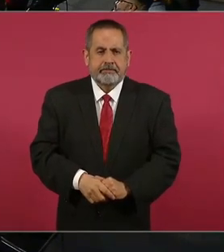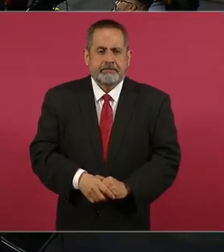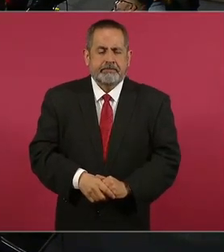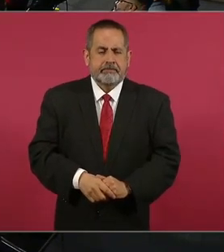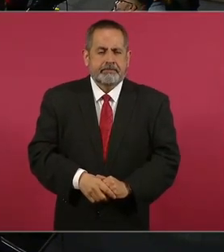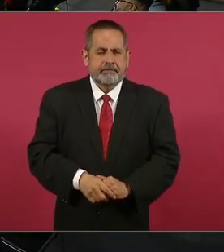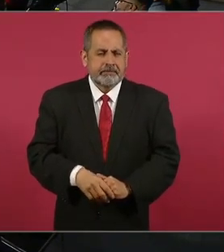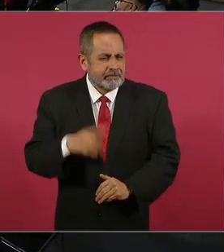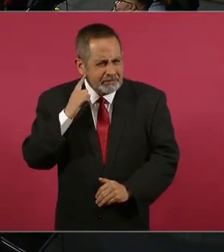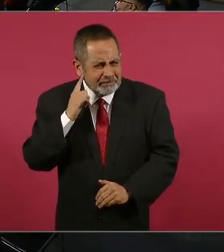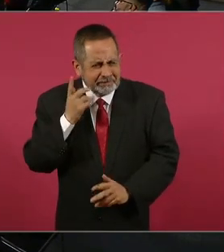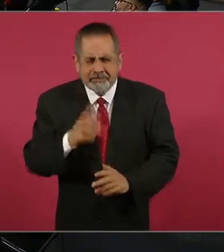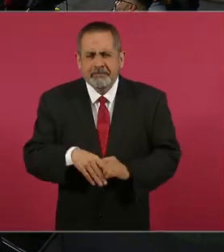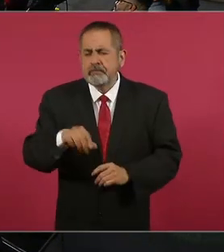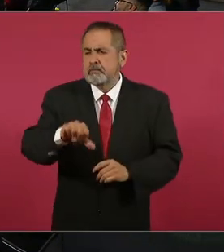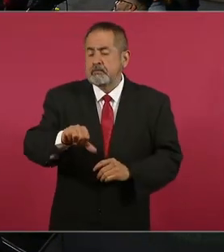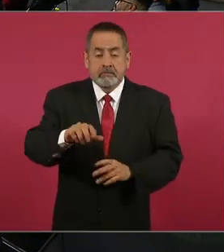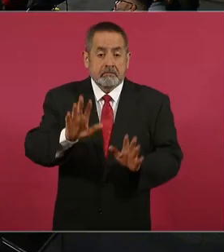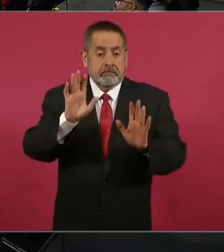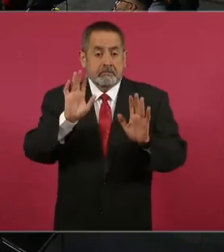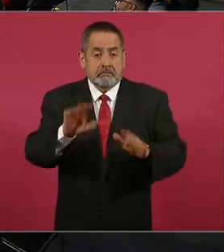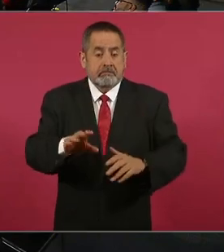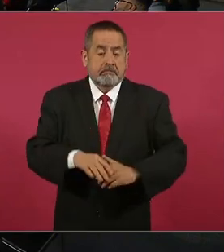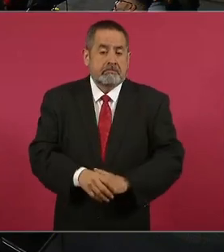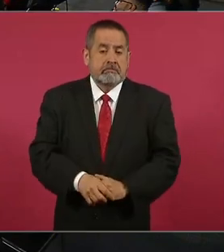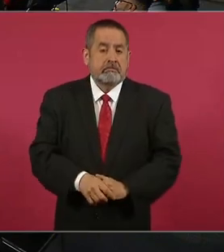¿Hoy? Ah, no.